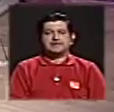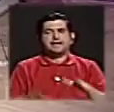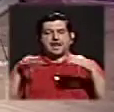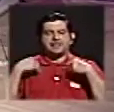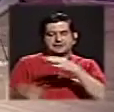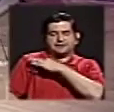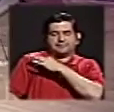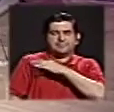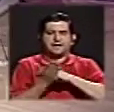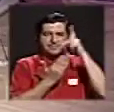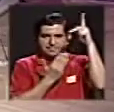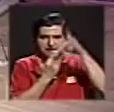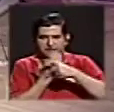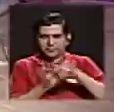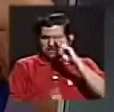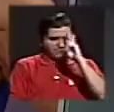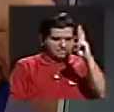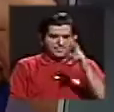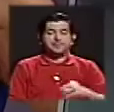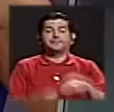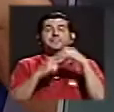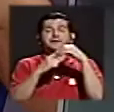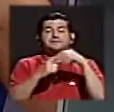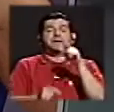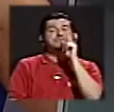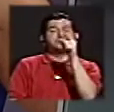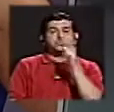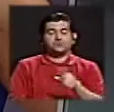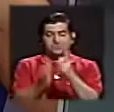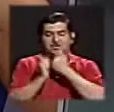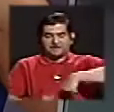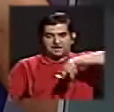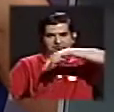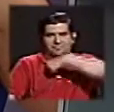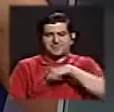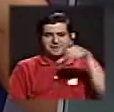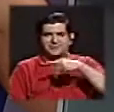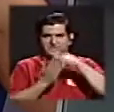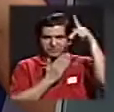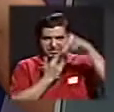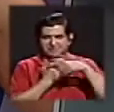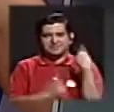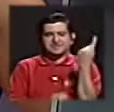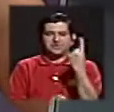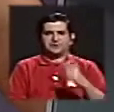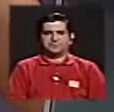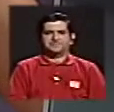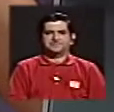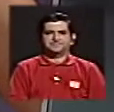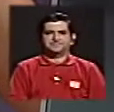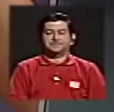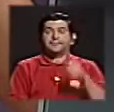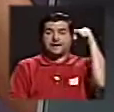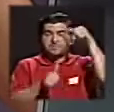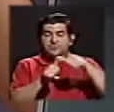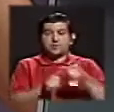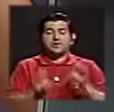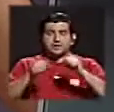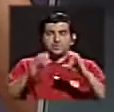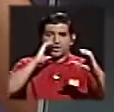aceptar la invitación de Reverencias y principalmente la suya, que nos acompaña en este programa siempre. Recuerde que